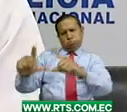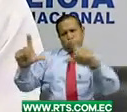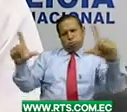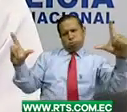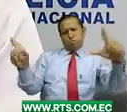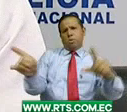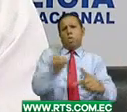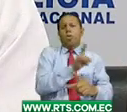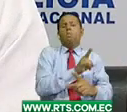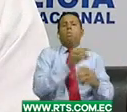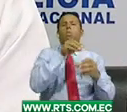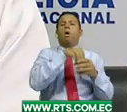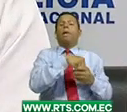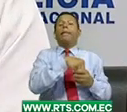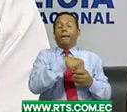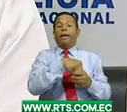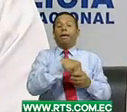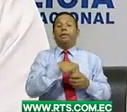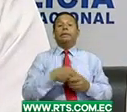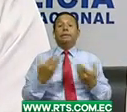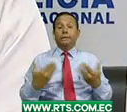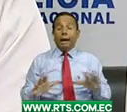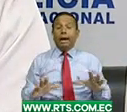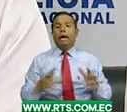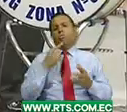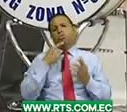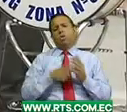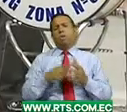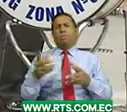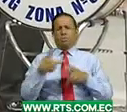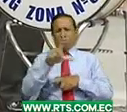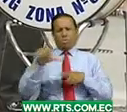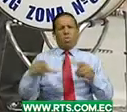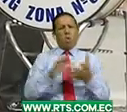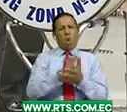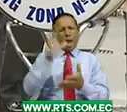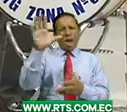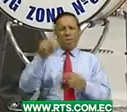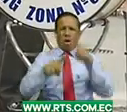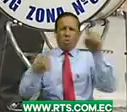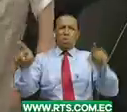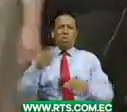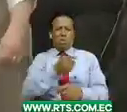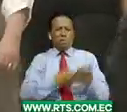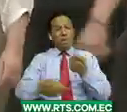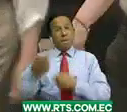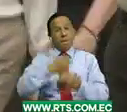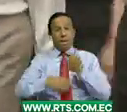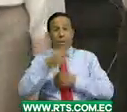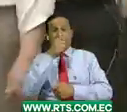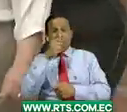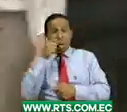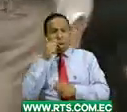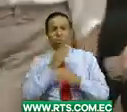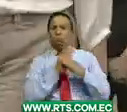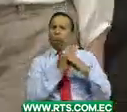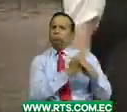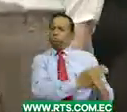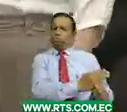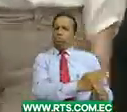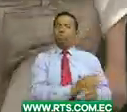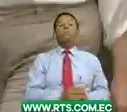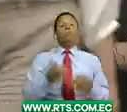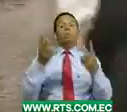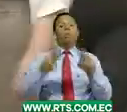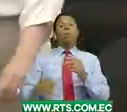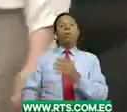planteles educativos para alejar a los vendedores de droga. En los próximos días anunció que se suman nuevos uniformados a las filas